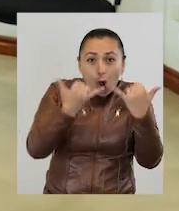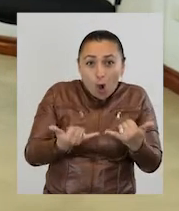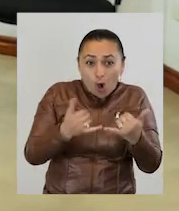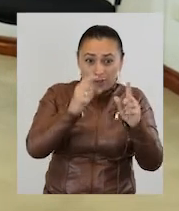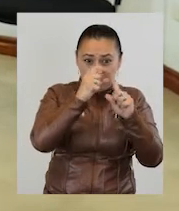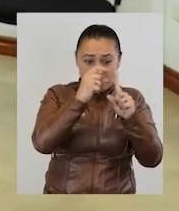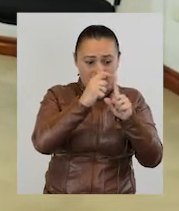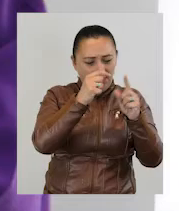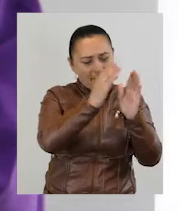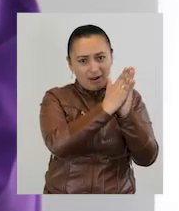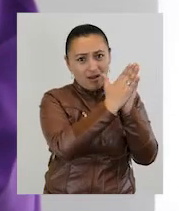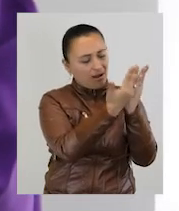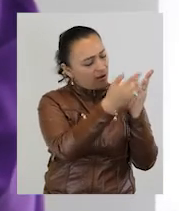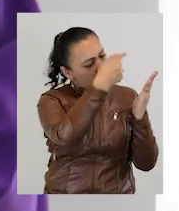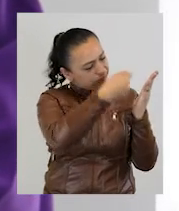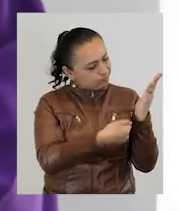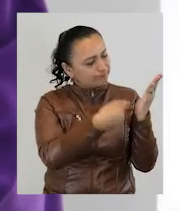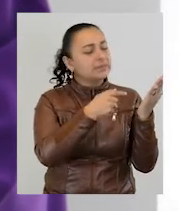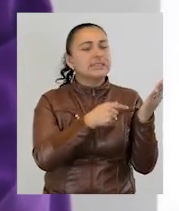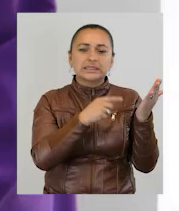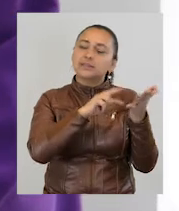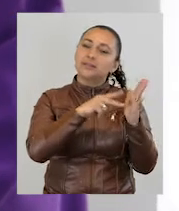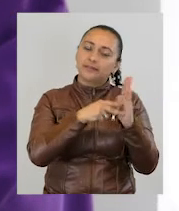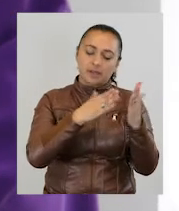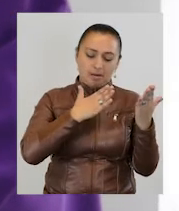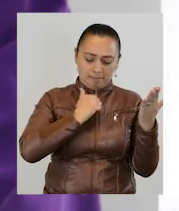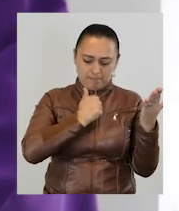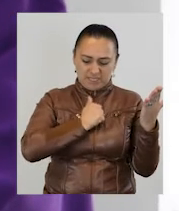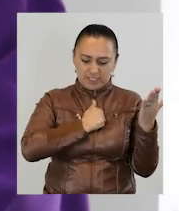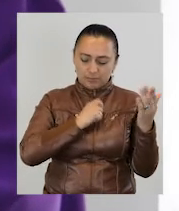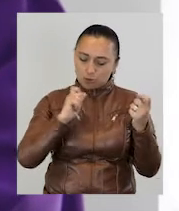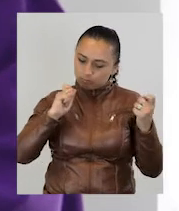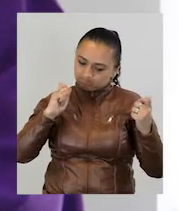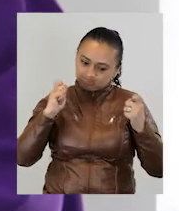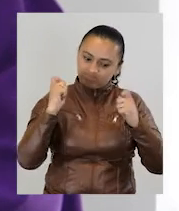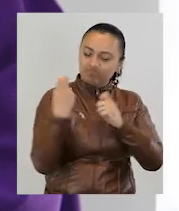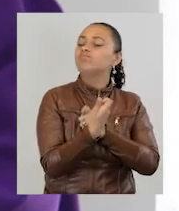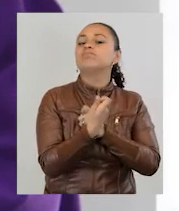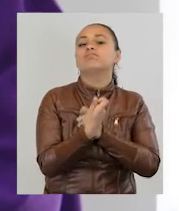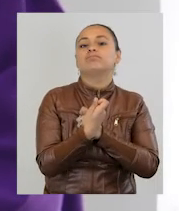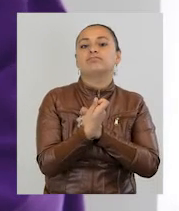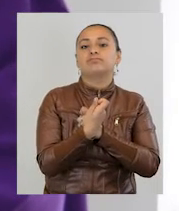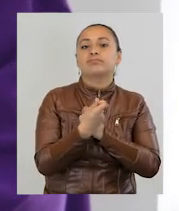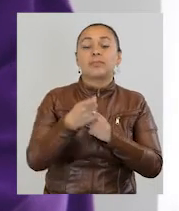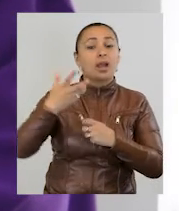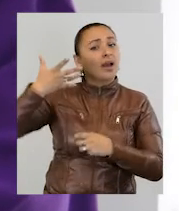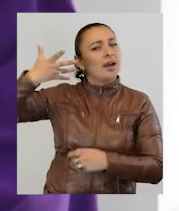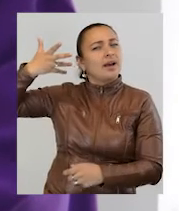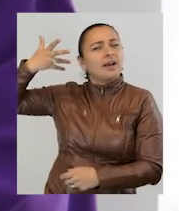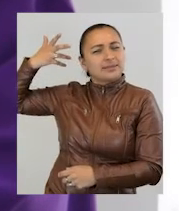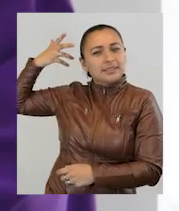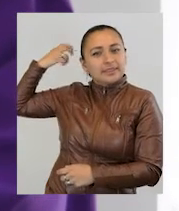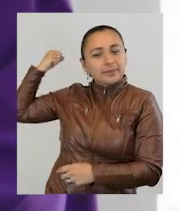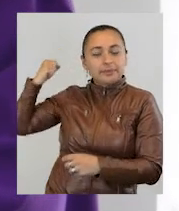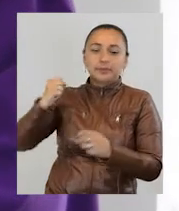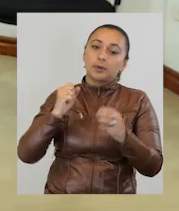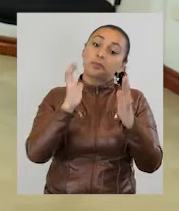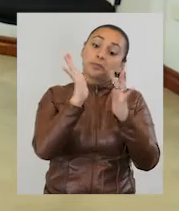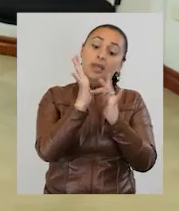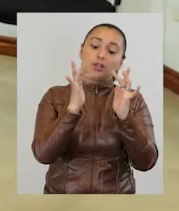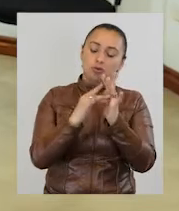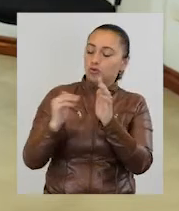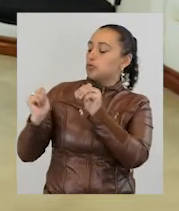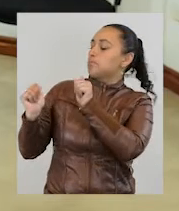Cada palabra del Evangelio de este día nos lanza a la transfiguración. En